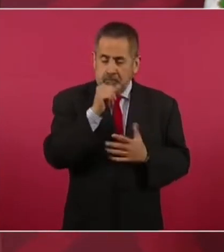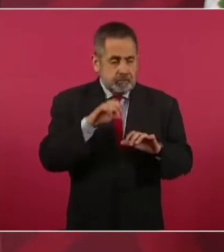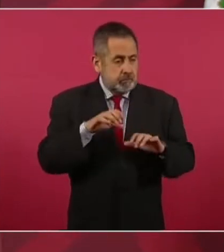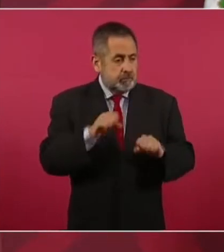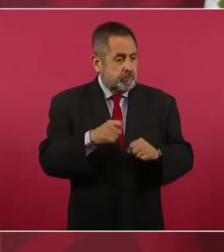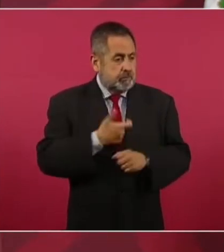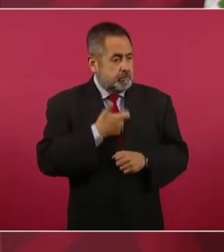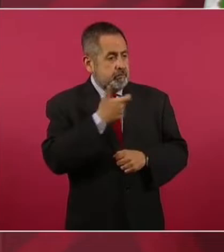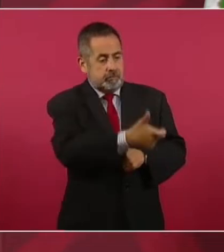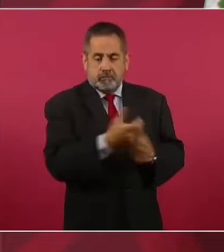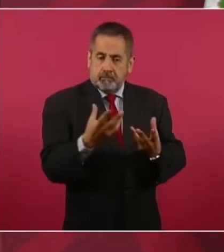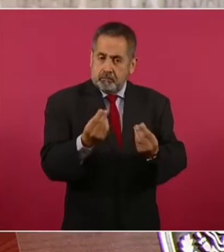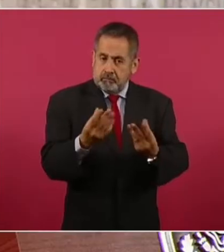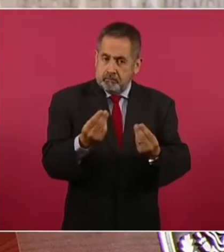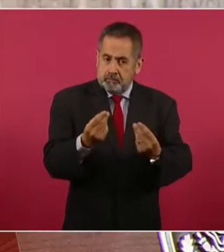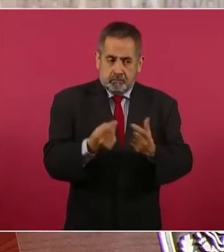pagarte tanto.